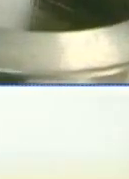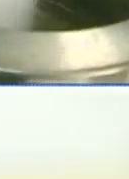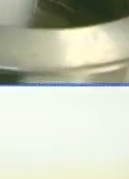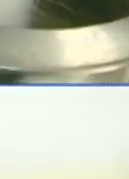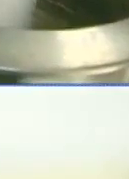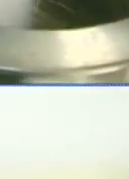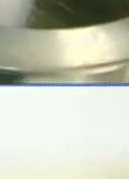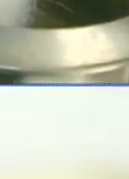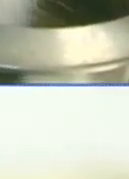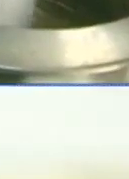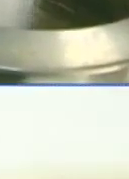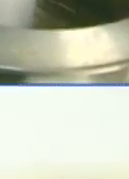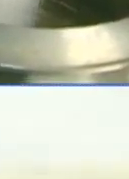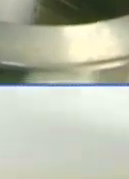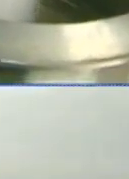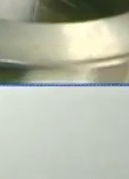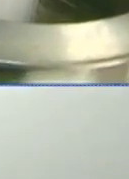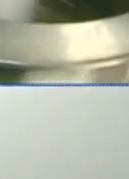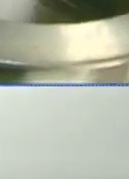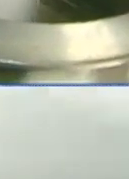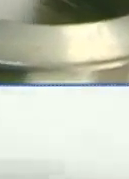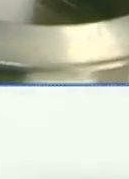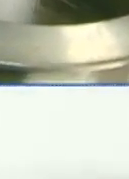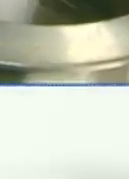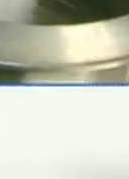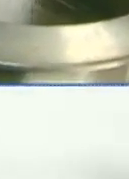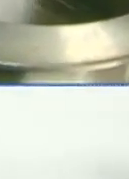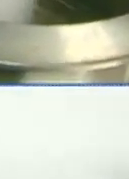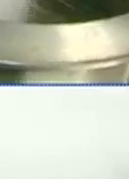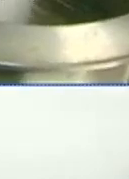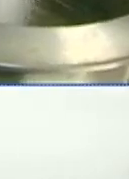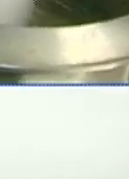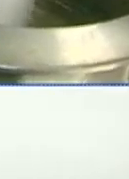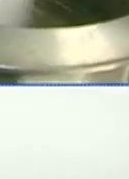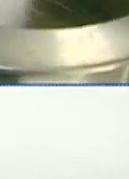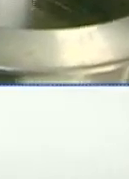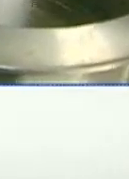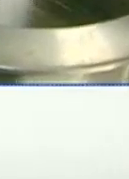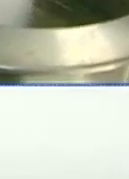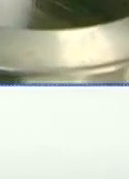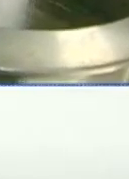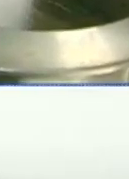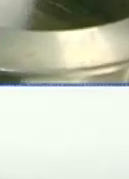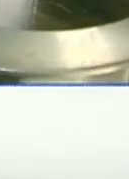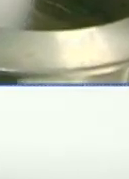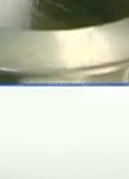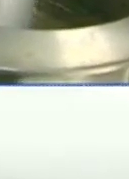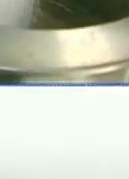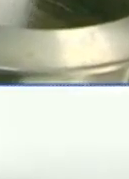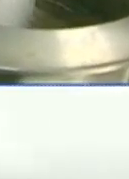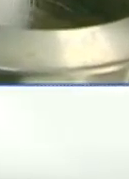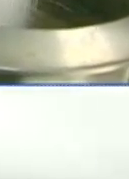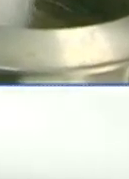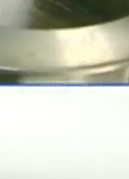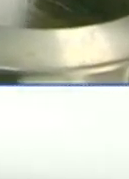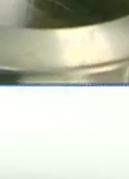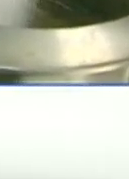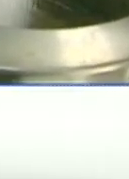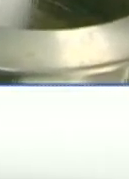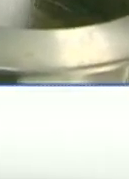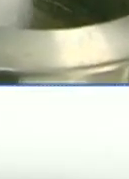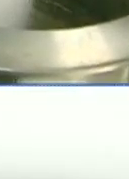científico, con su capacidad técnica, con su capacidad humana, con su capacidad ideológica, con